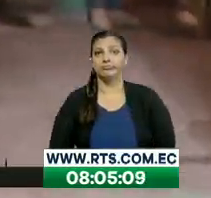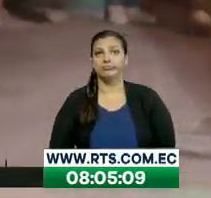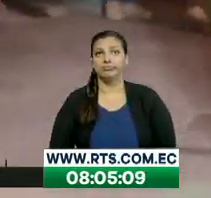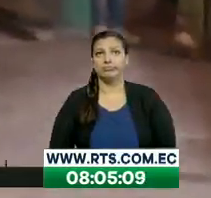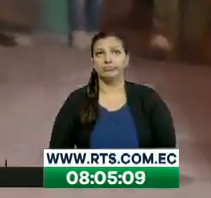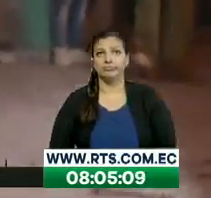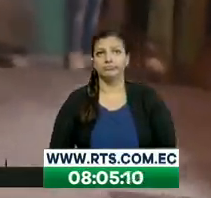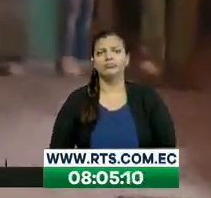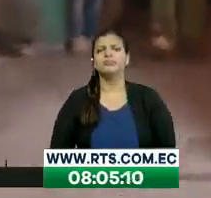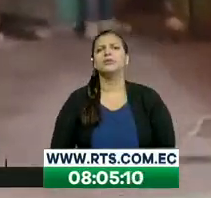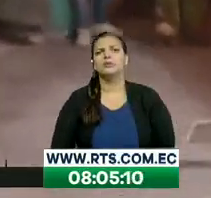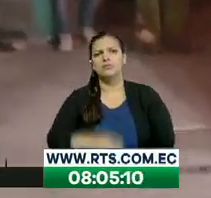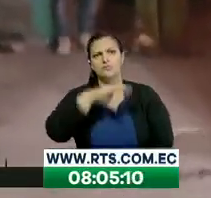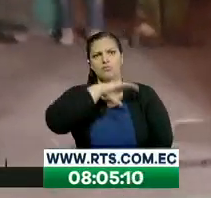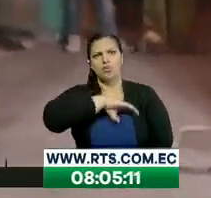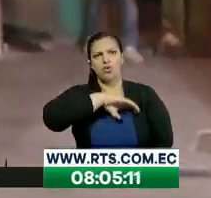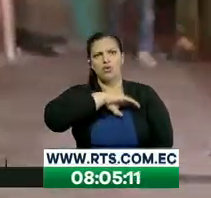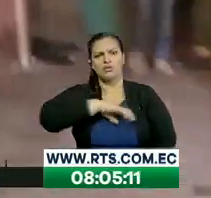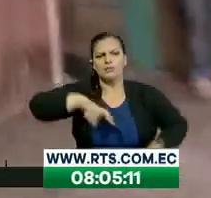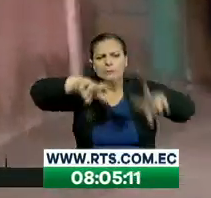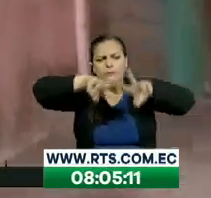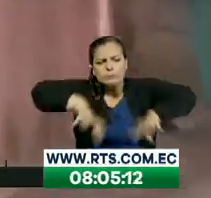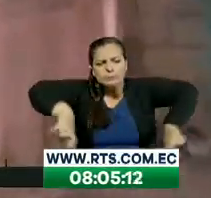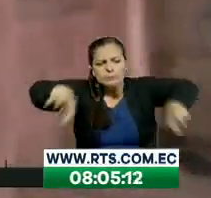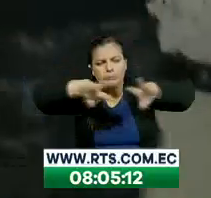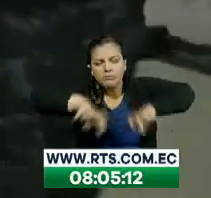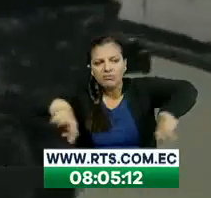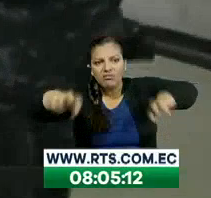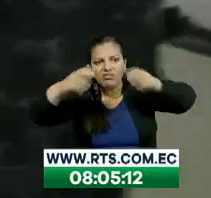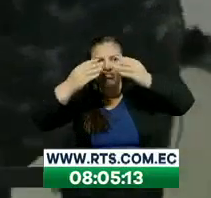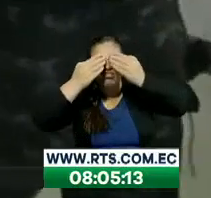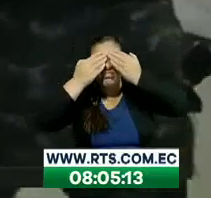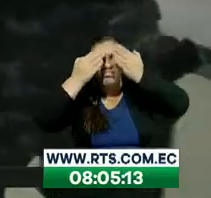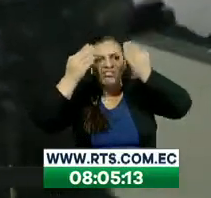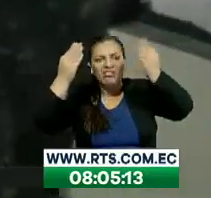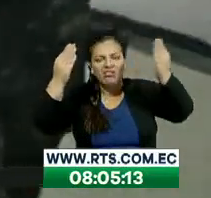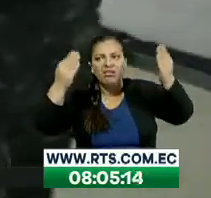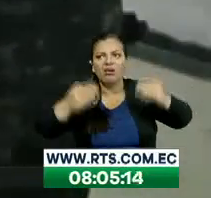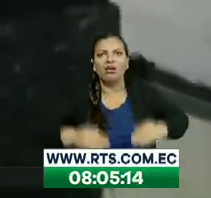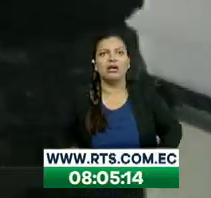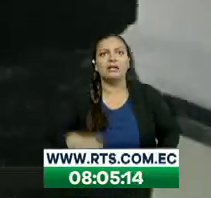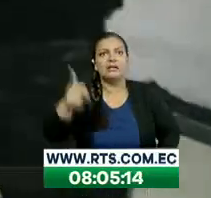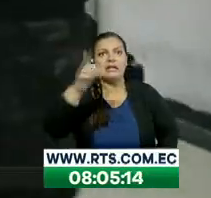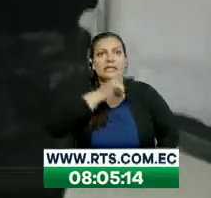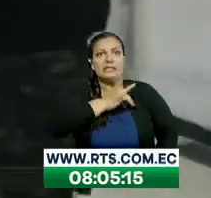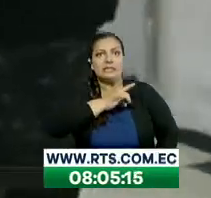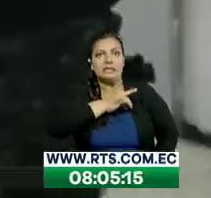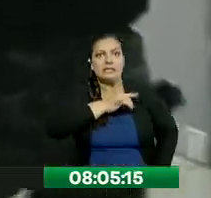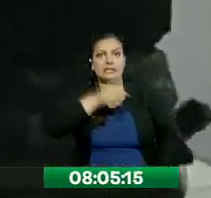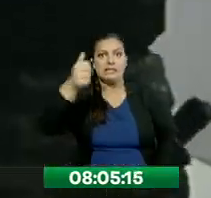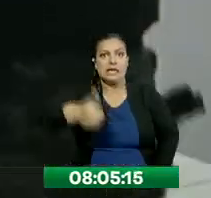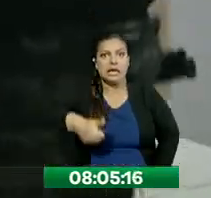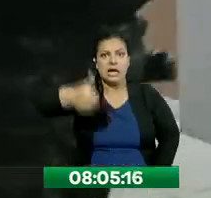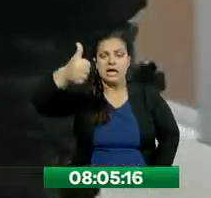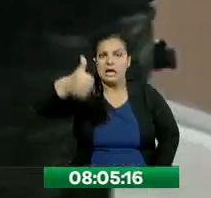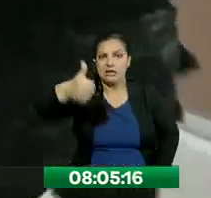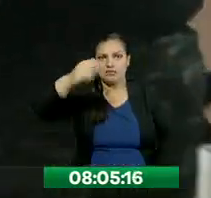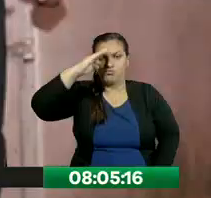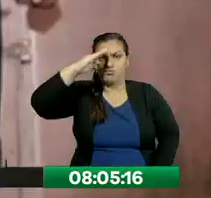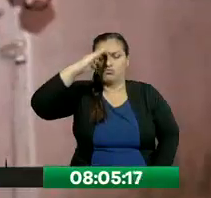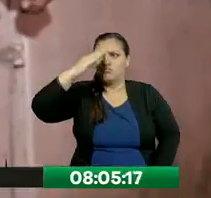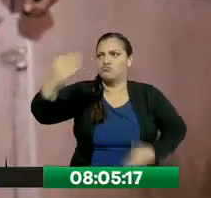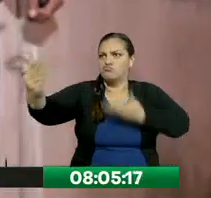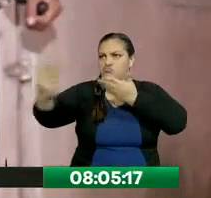mediante cooperación internacional. En total, fueron detenidas 3 personas, una en Guayaquil,